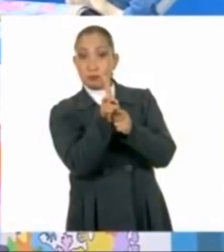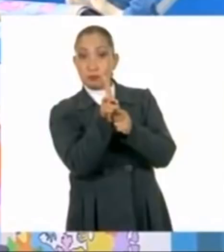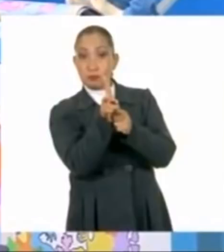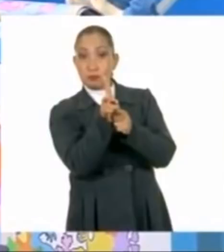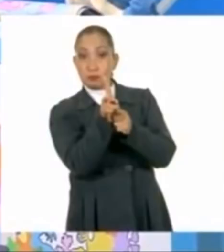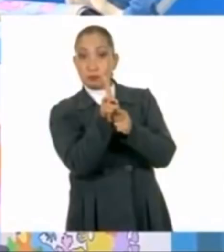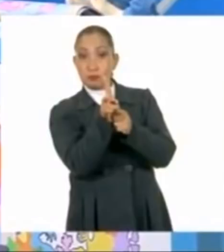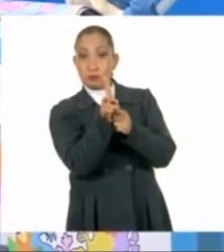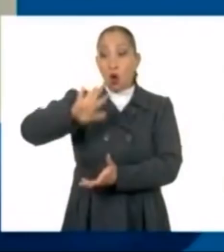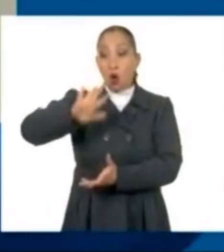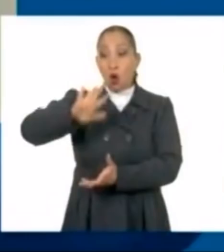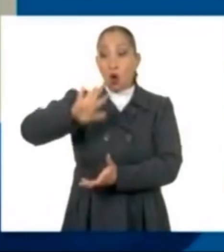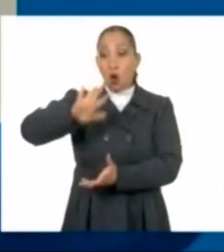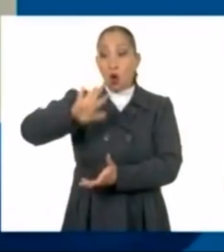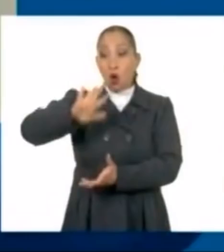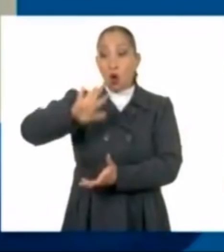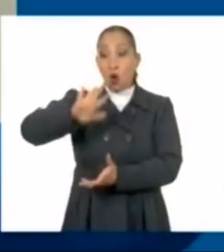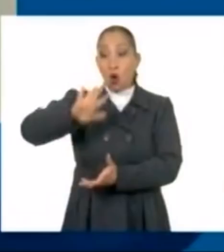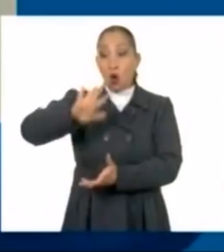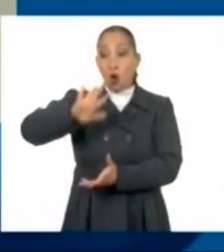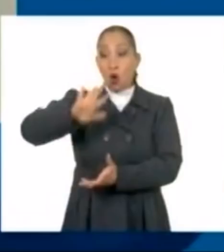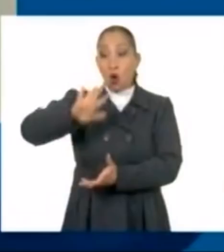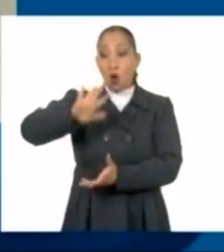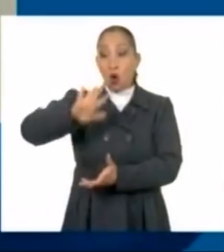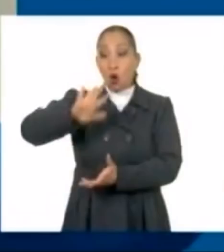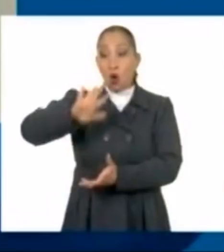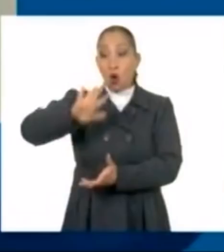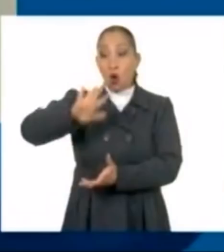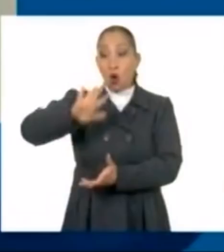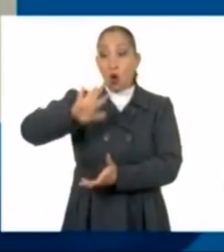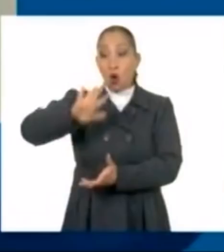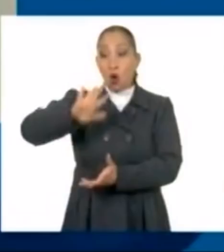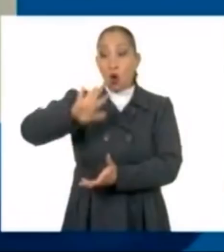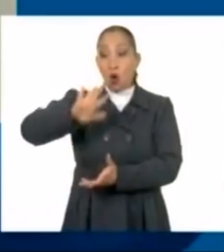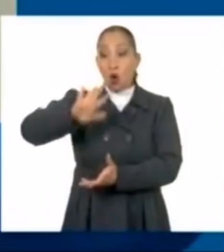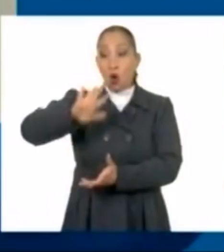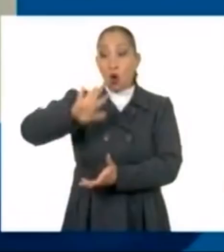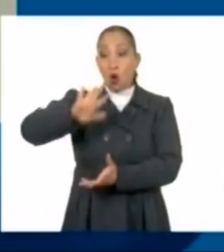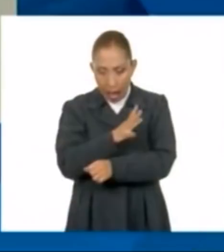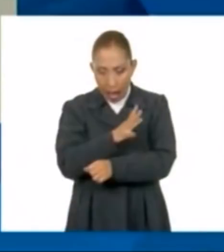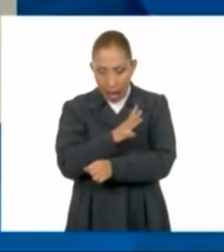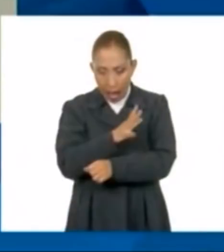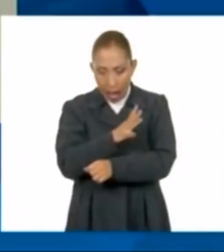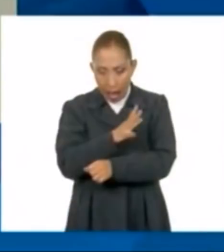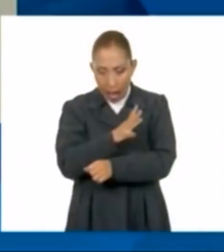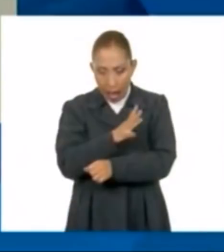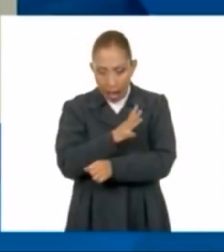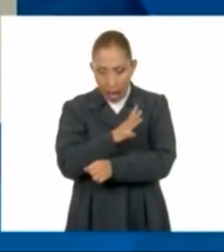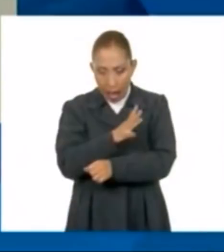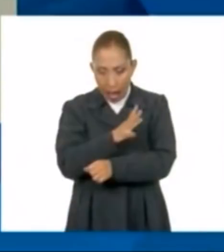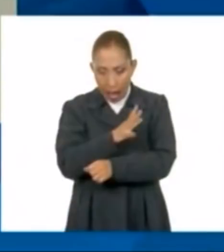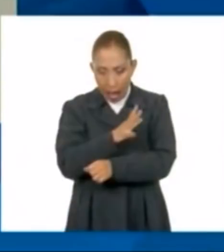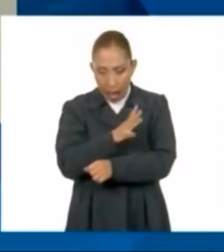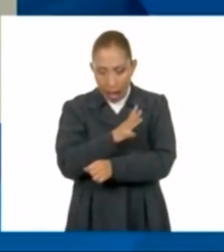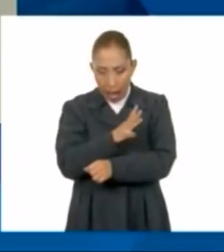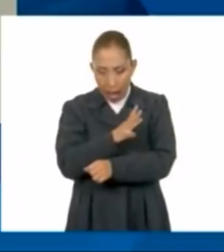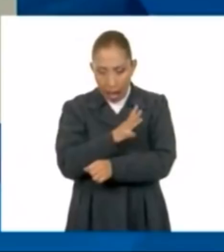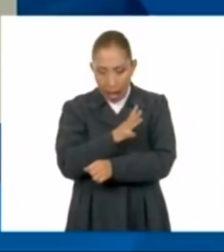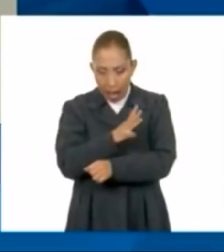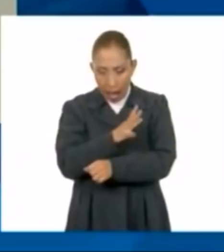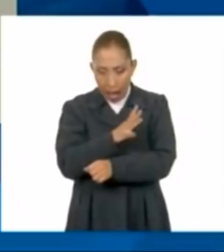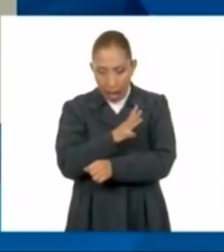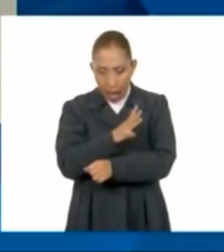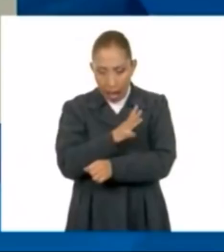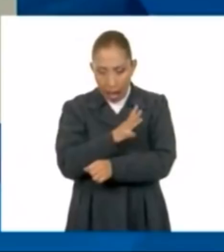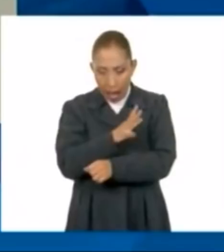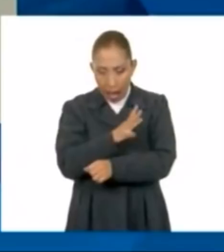y chiita. El color verde claro representa a la rama sunita y se encuentra en una gran parte del continente africano y del asiático. Como